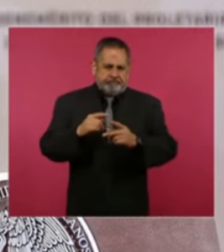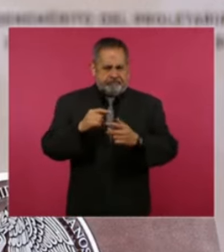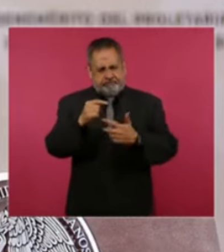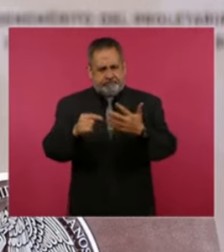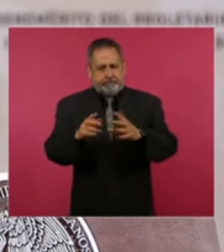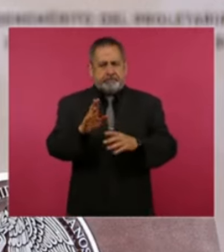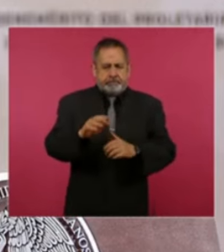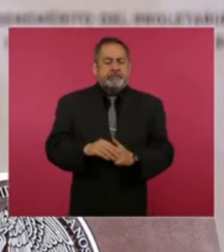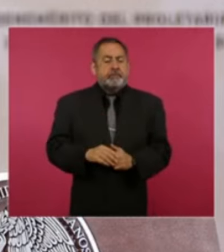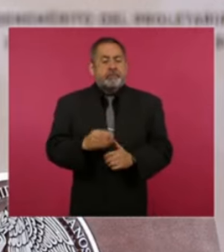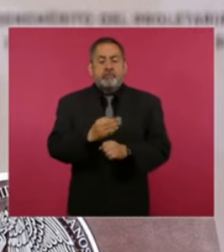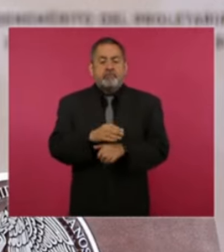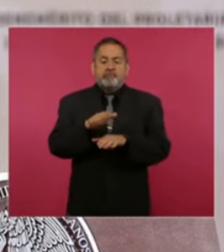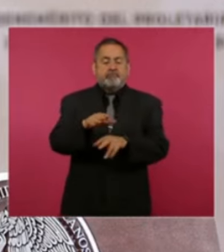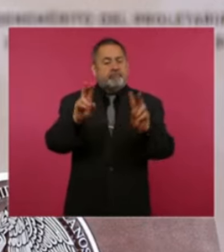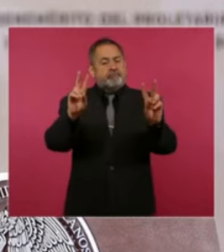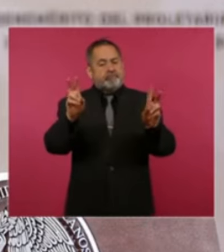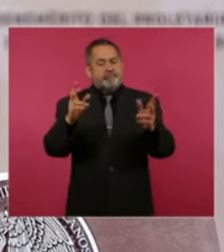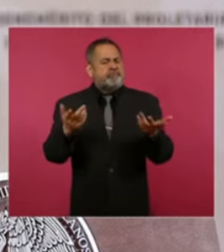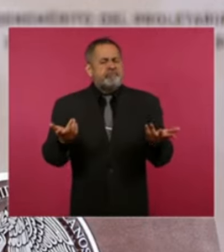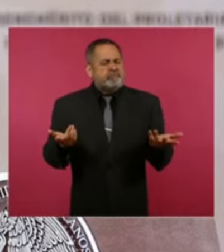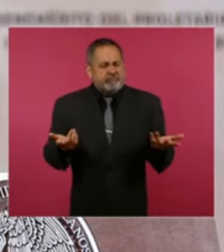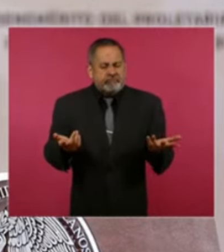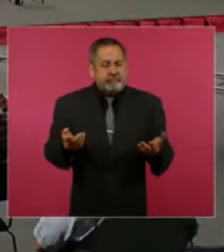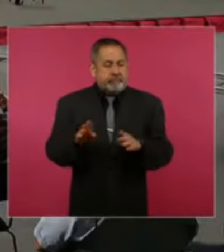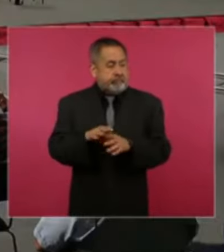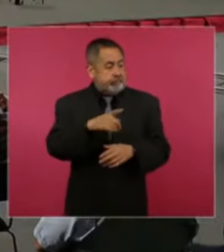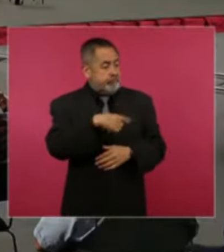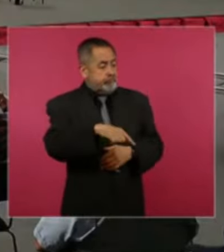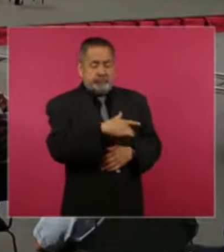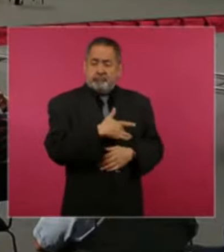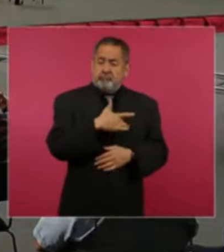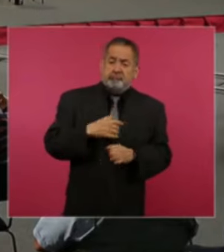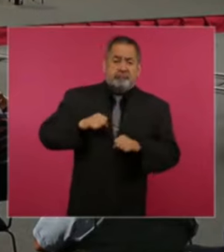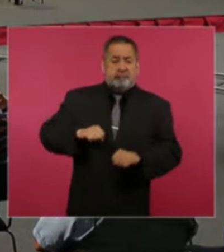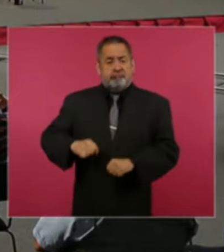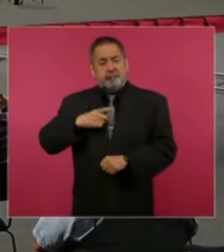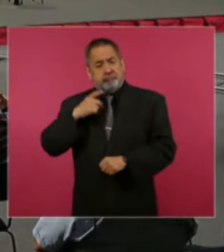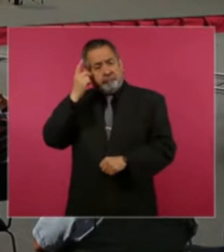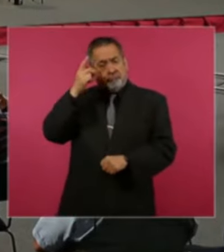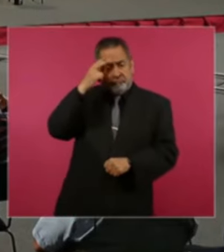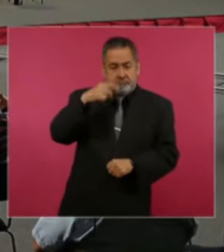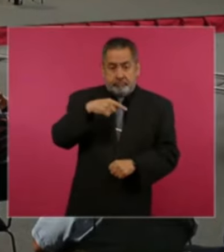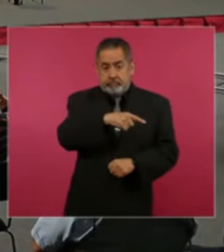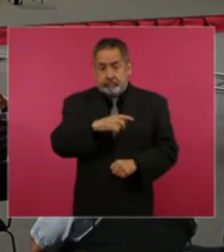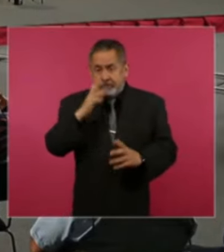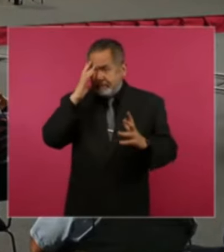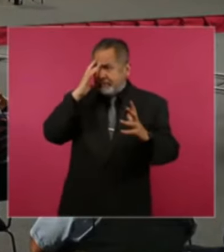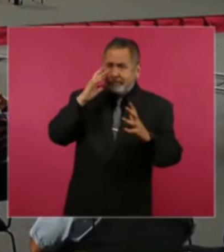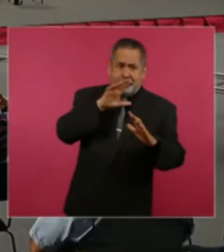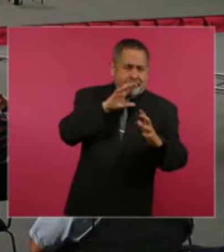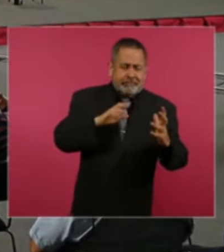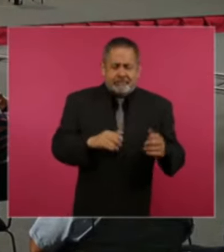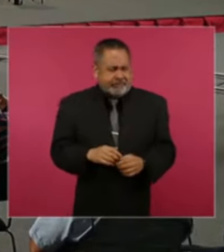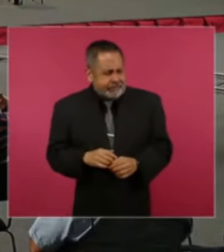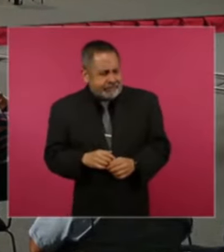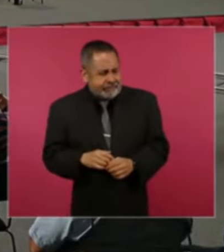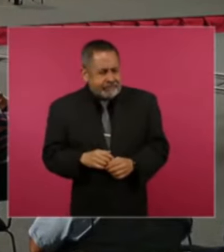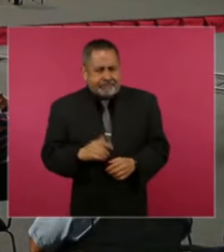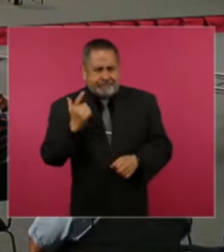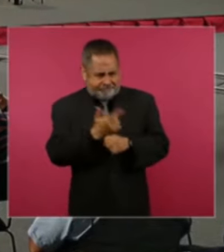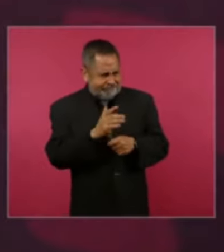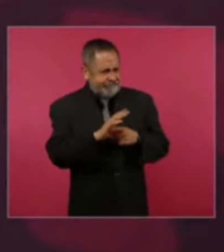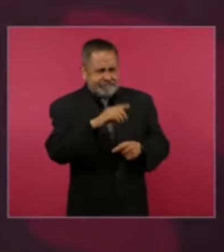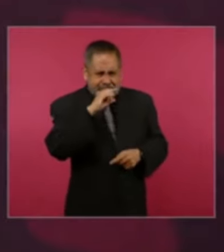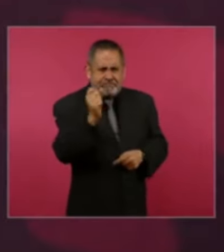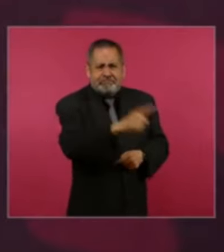vamos a hablar de este tema, de cómo los que se sentían dueños de México se escandalizan cuando se revelan ejemplos de corrupción y tráfico